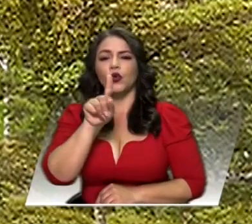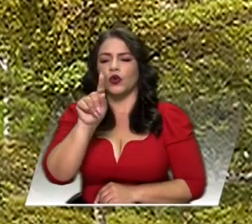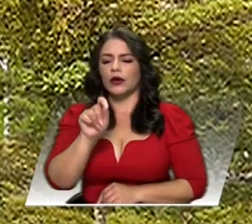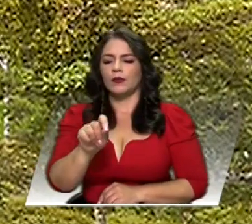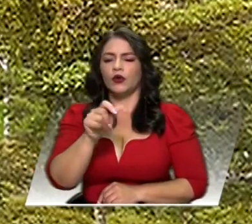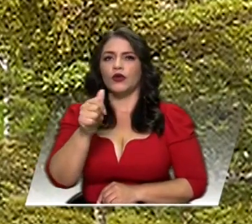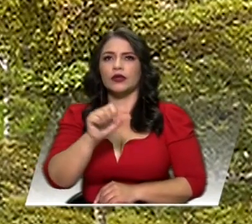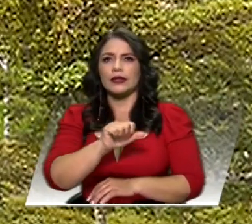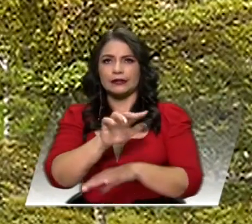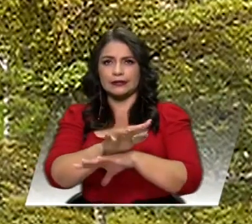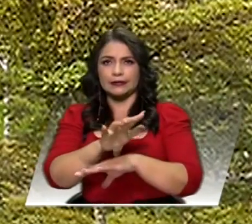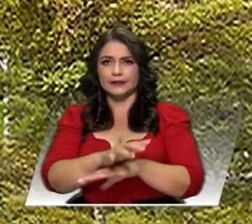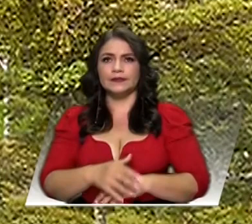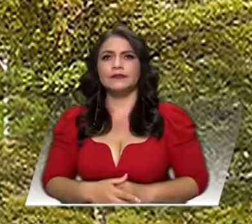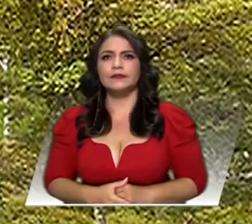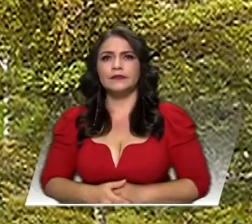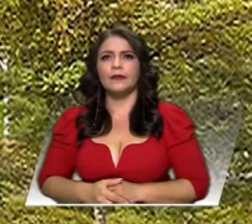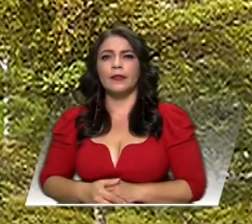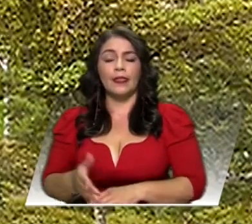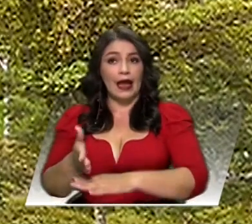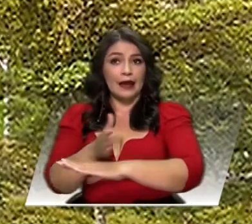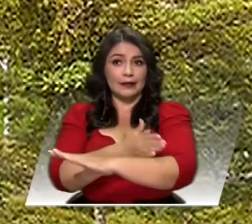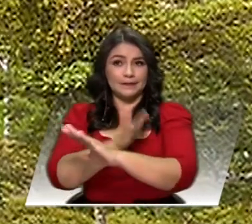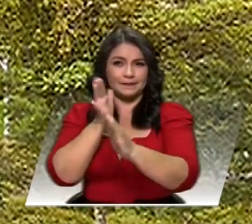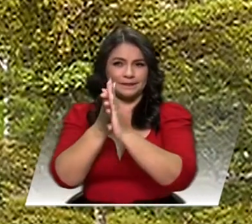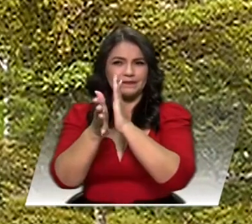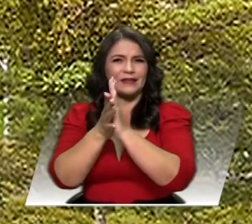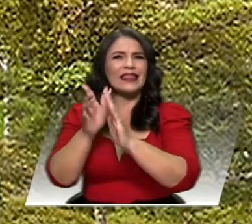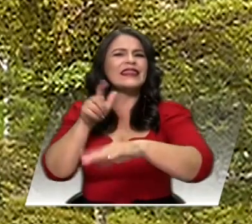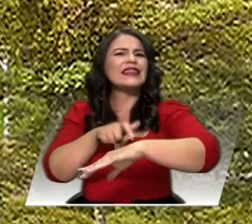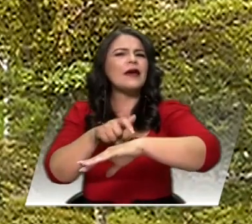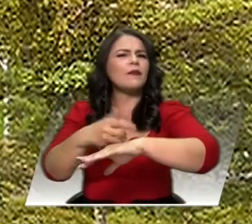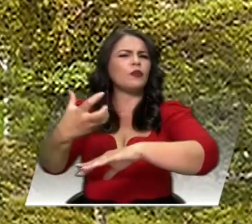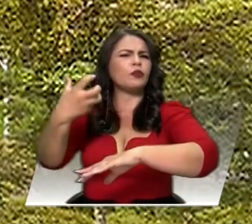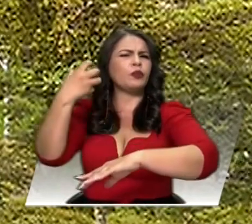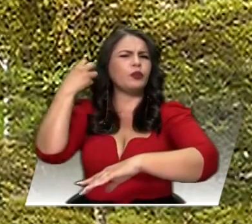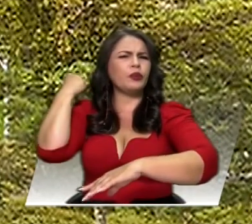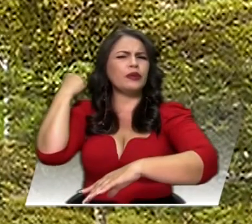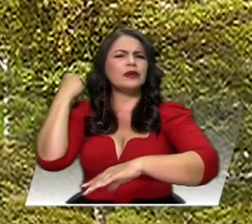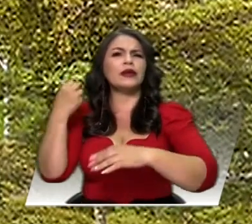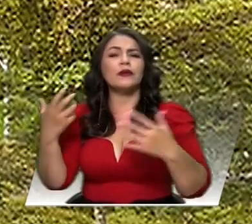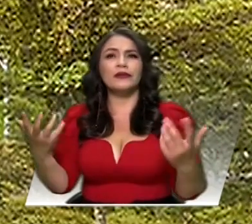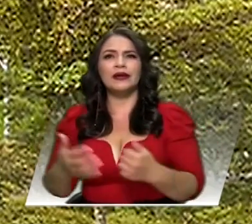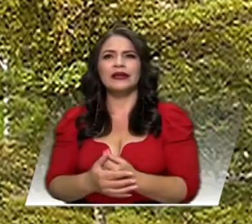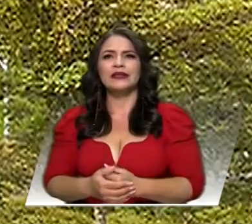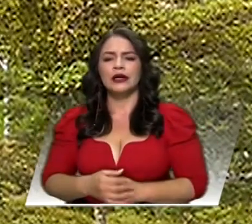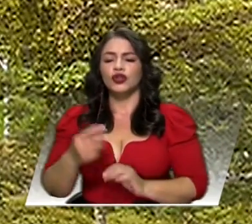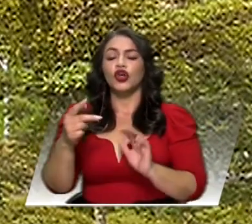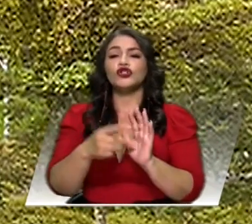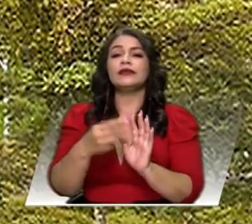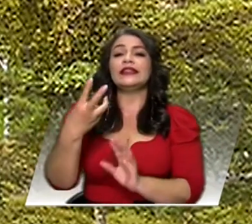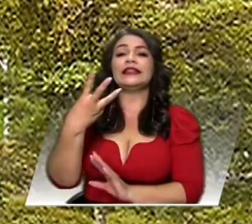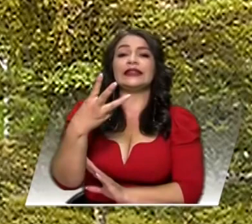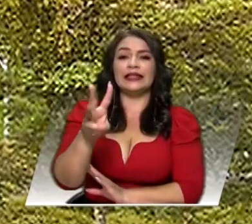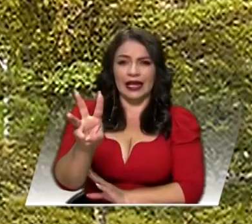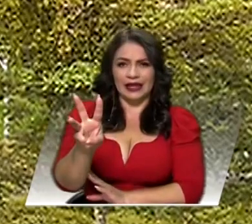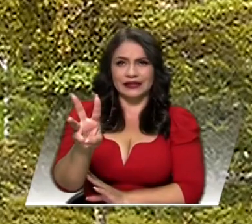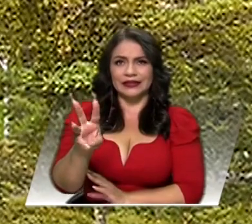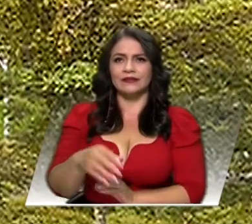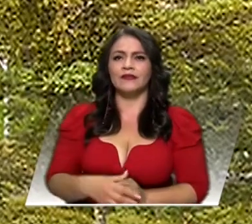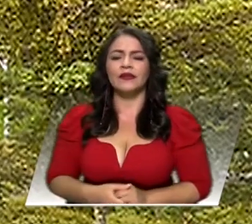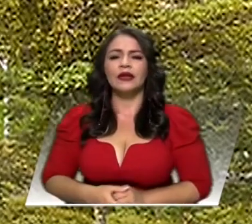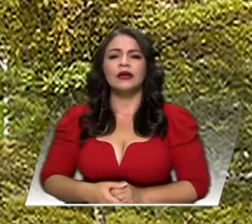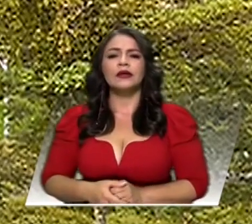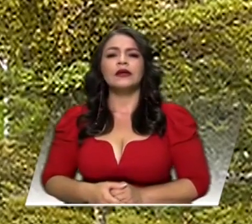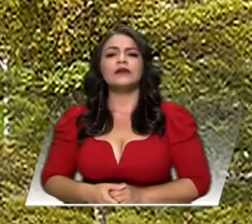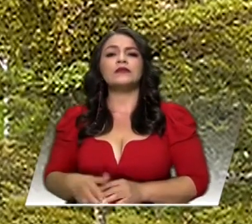1:10 de la tarde. Les decía ahora que nos devolvimos en el tiempo, que fuimos a la época del 2013, cuando caía la torre